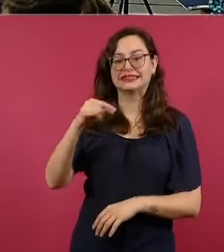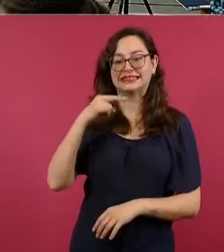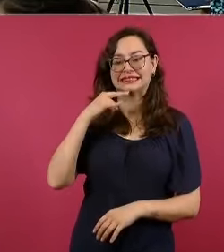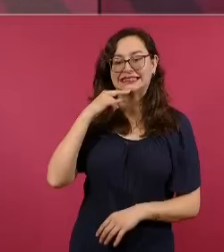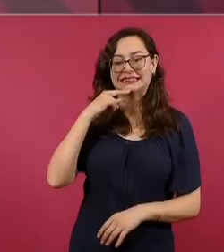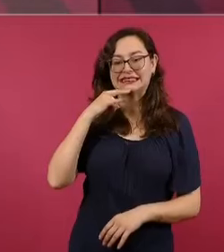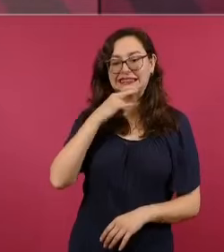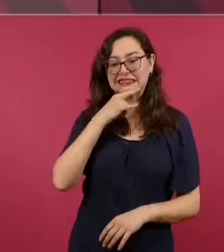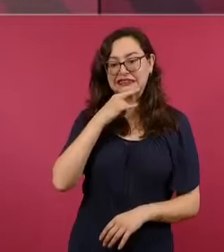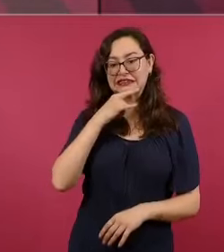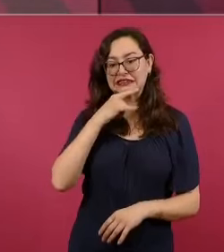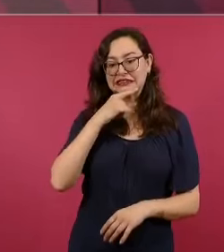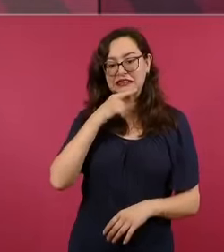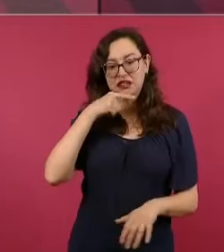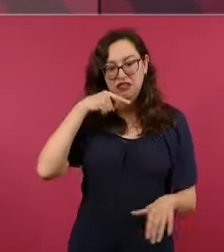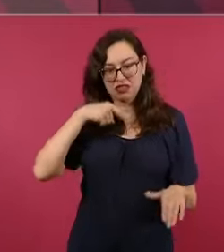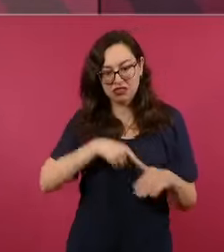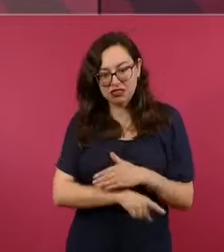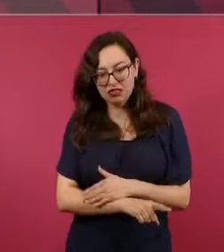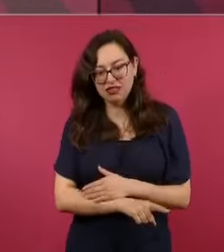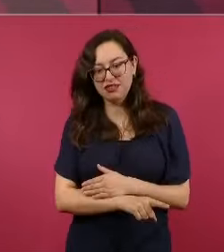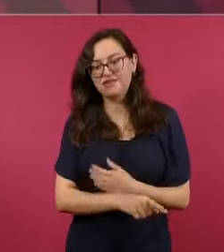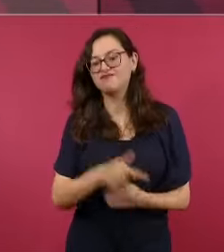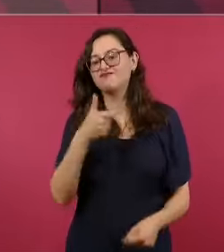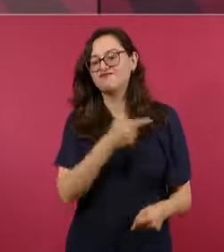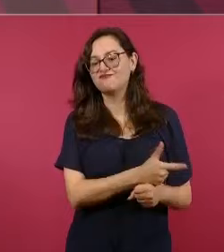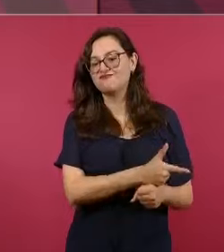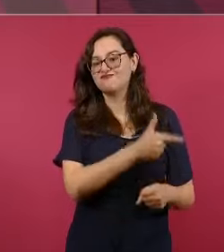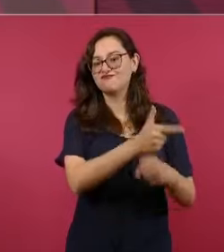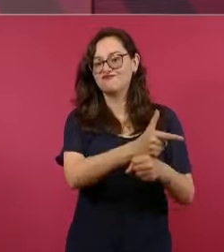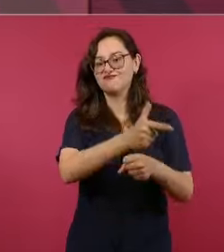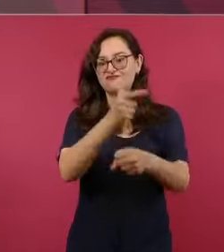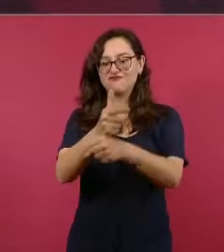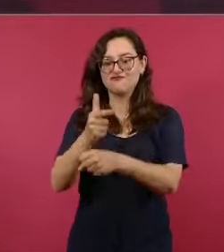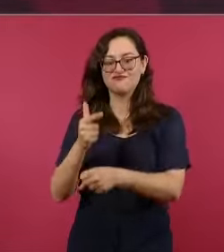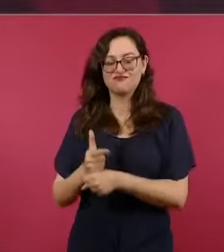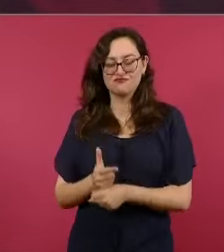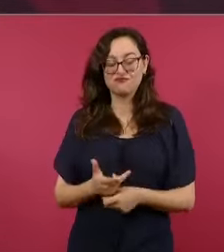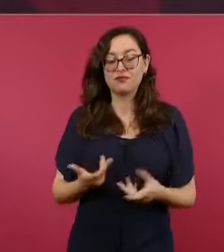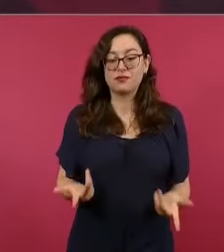transformación del establecimiento de un auténtico sistema político